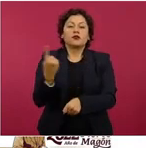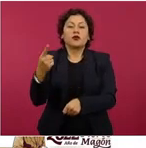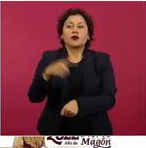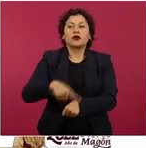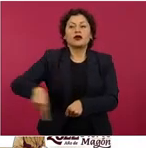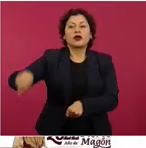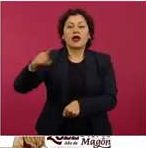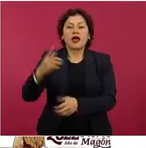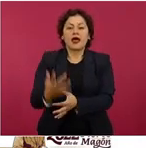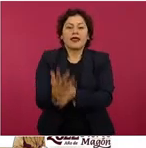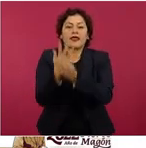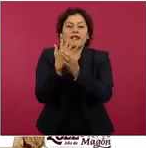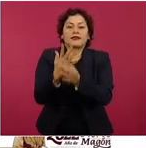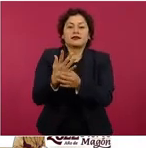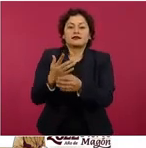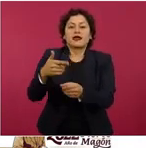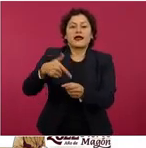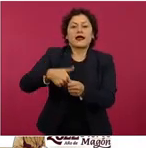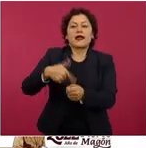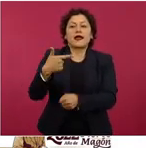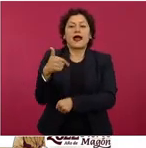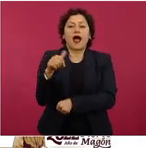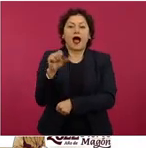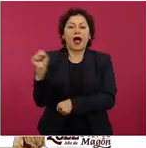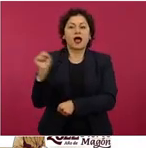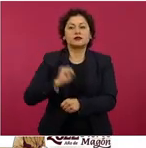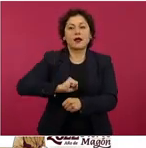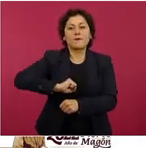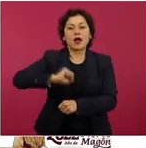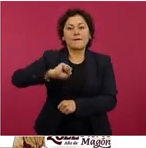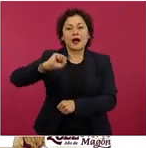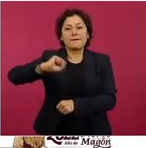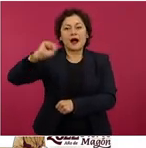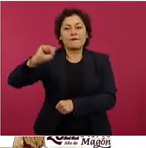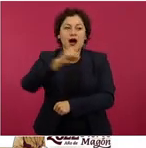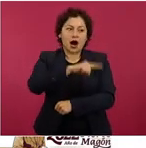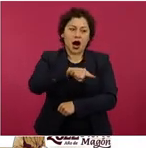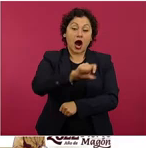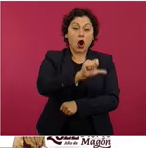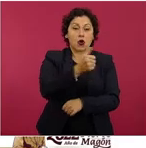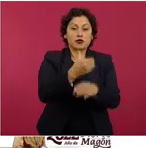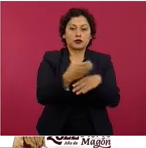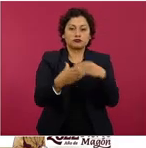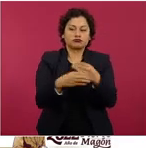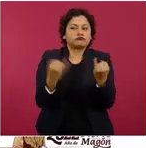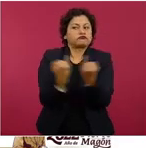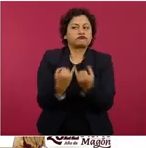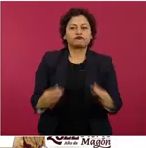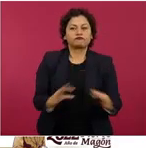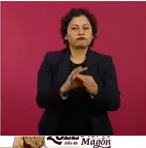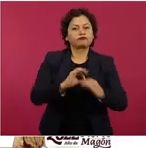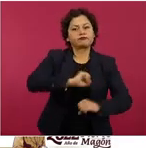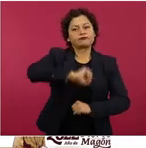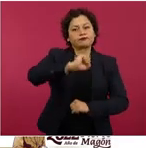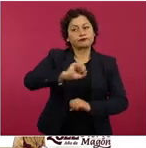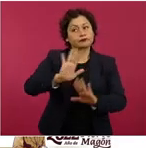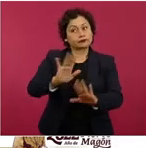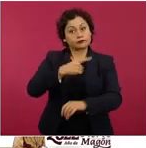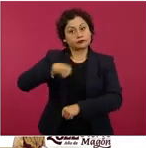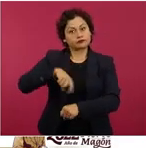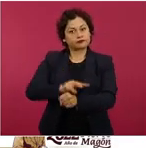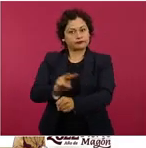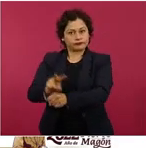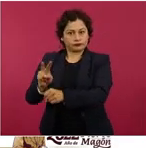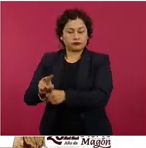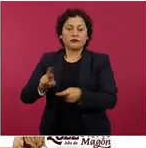aumento de los combustibles para subirle a otros productos, que lo estamos monitoreando a nivel nacional. Redco,